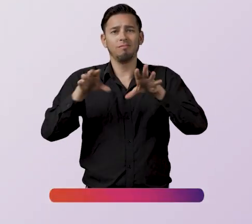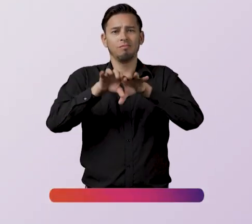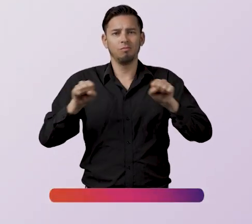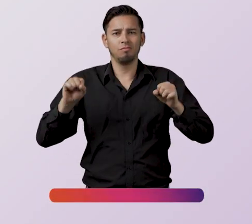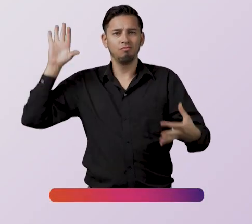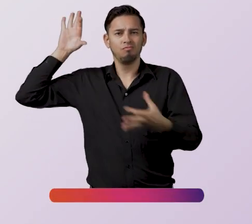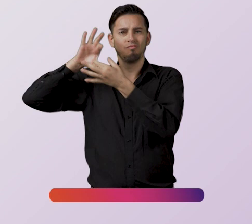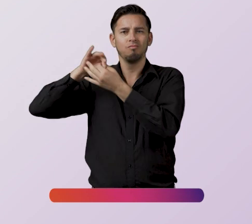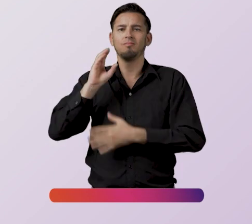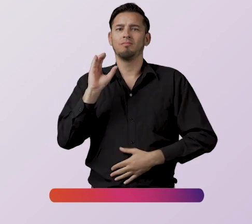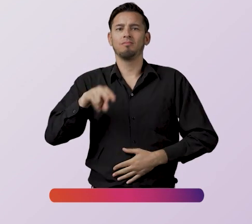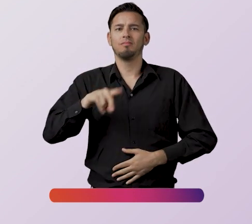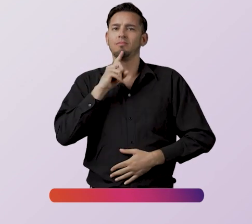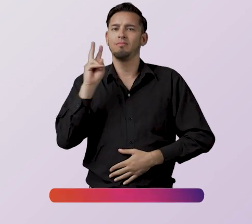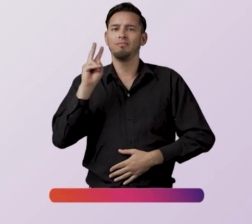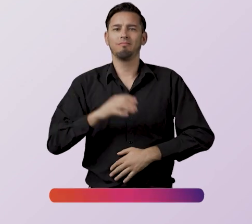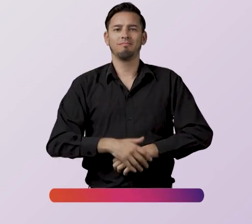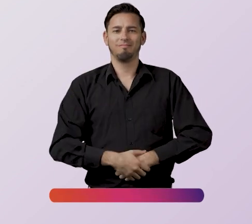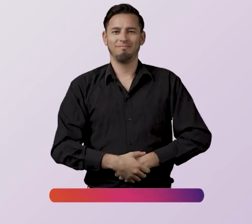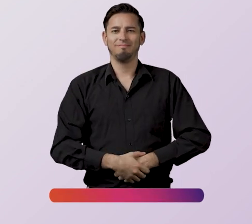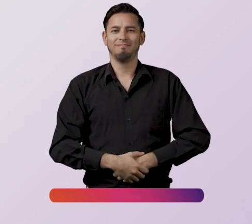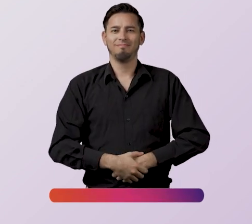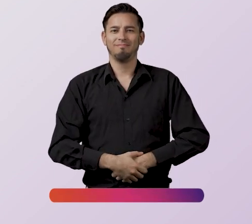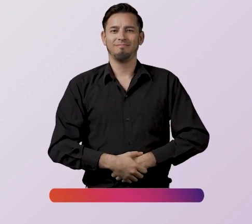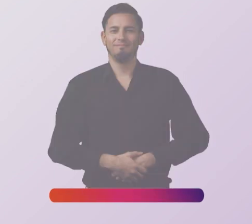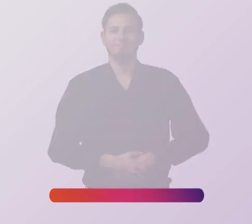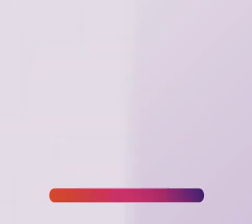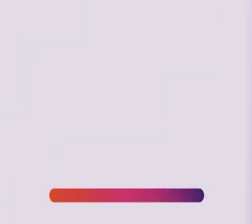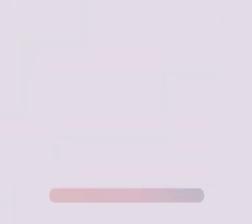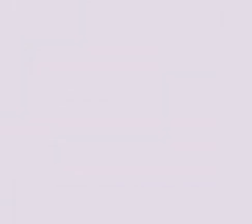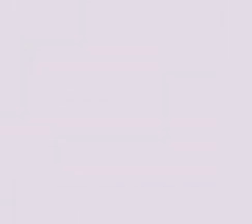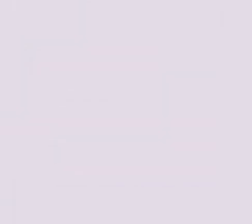según lo acordado por el consejo nacional de televisión